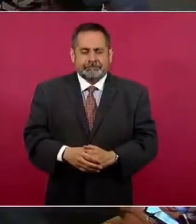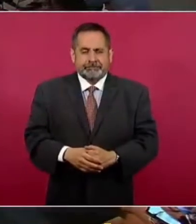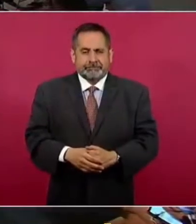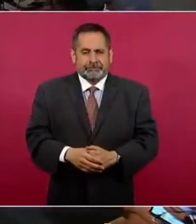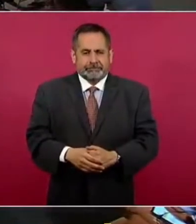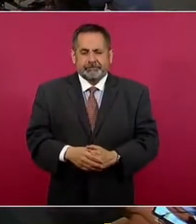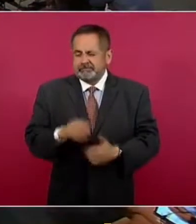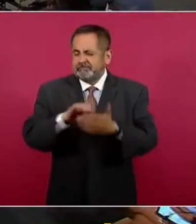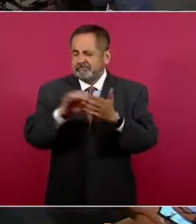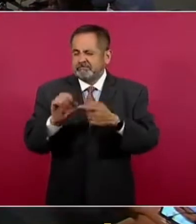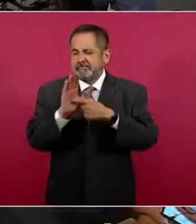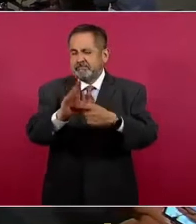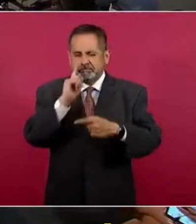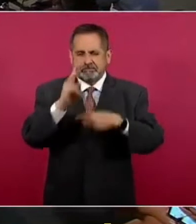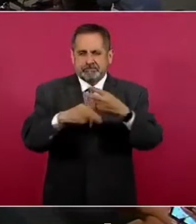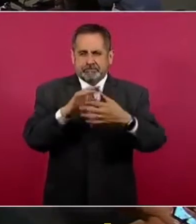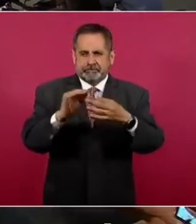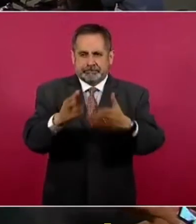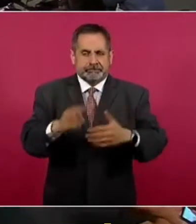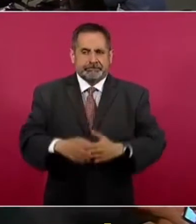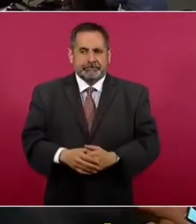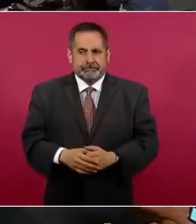Voy a poner uno,